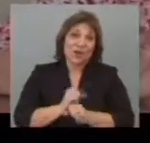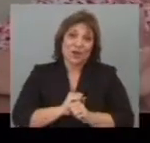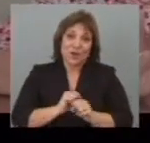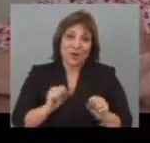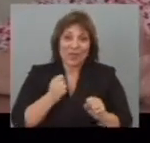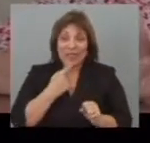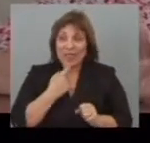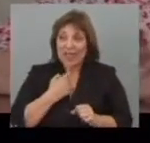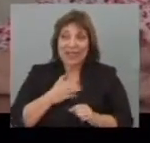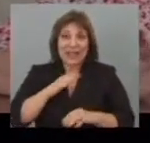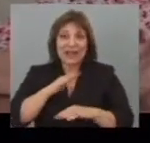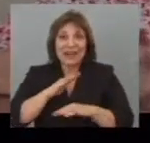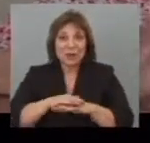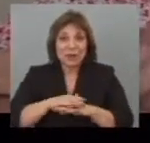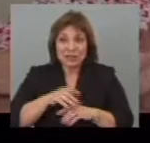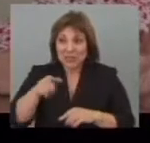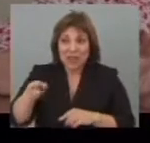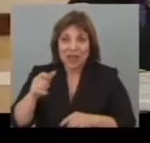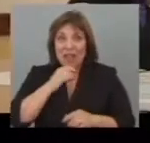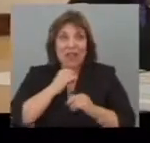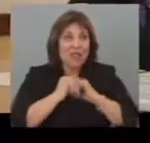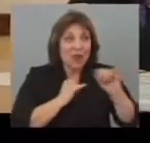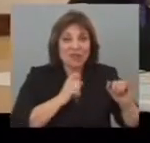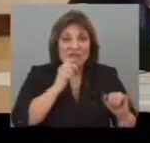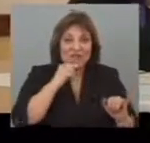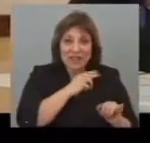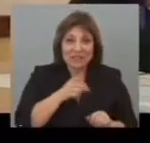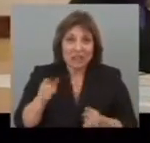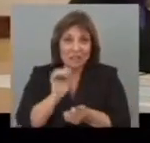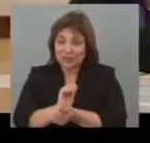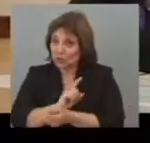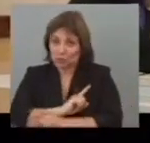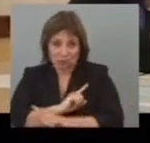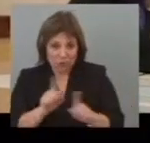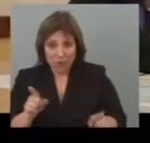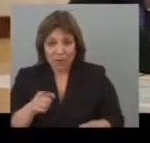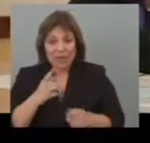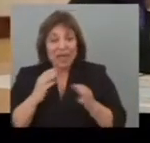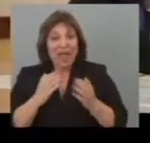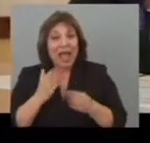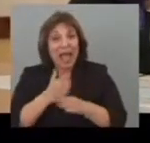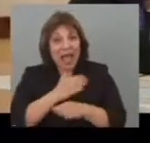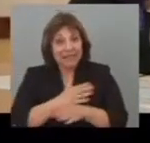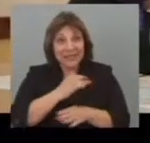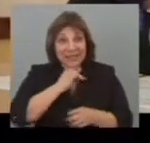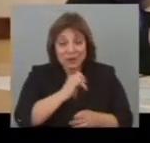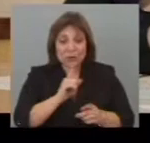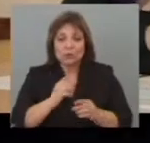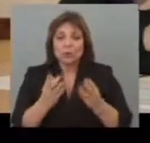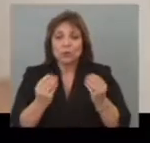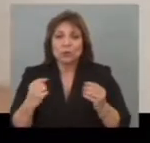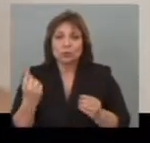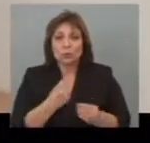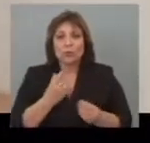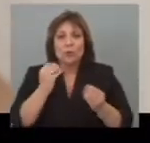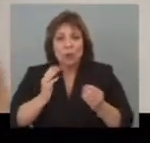tipo de responsabilidad penal por falsa denuncia. Antes de llegar a la denuncia, en general pasa mucho tiempo en el que la mujer